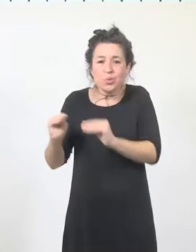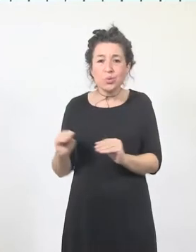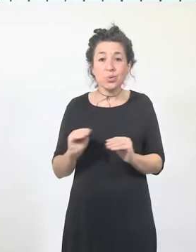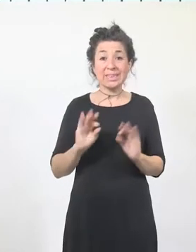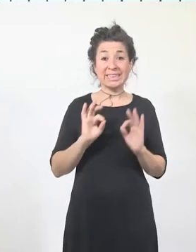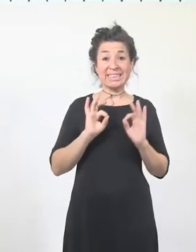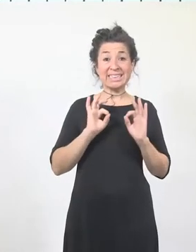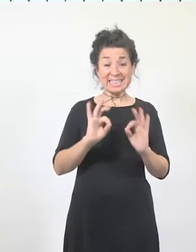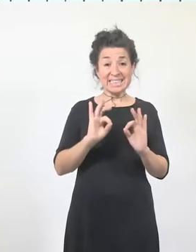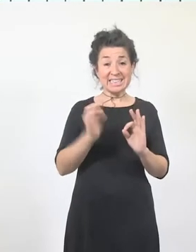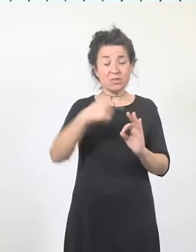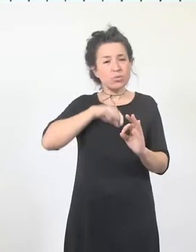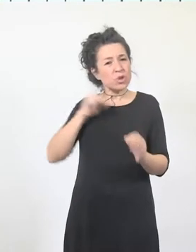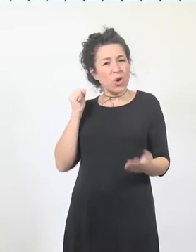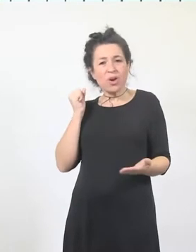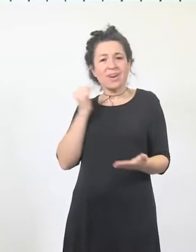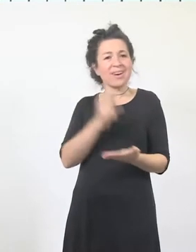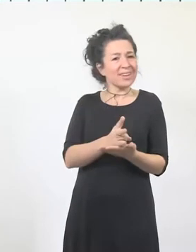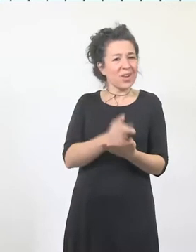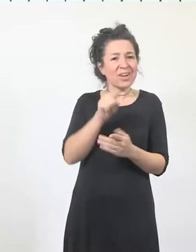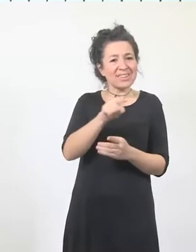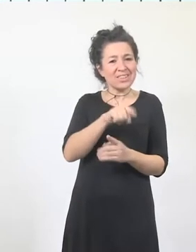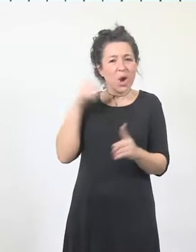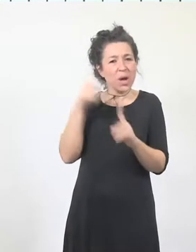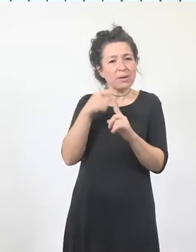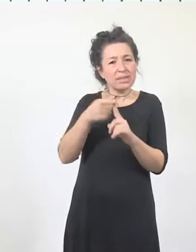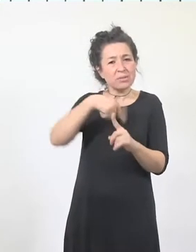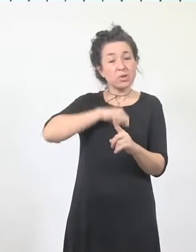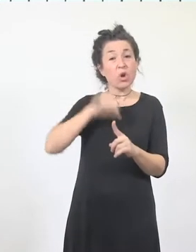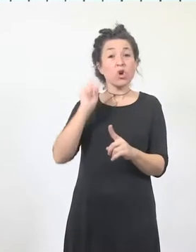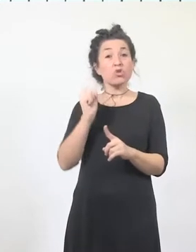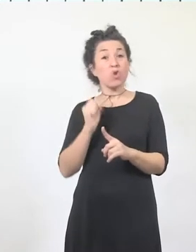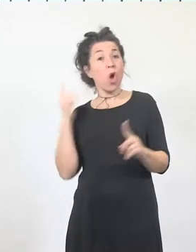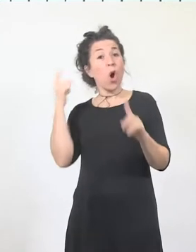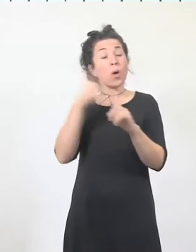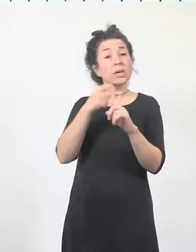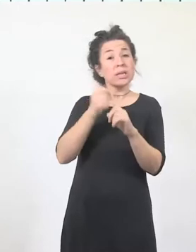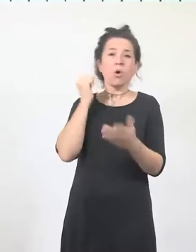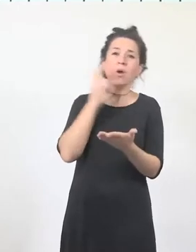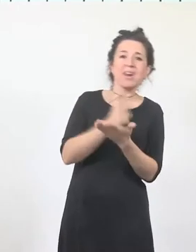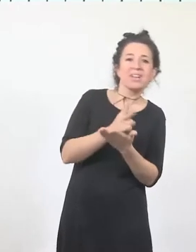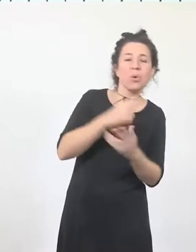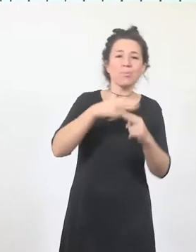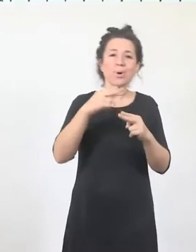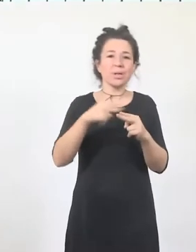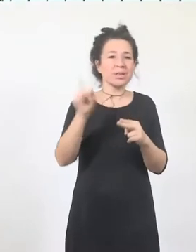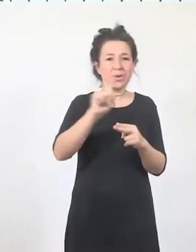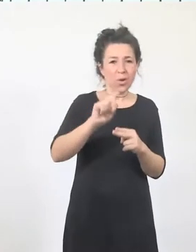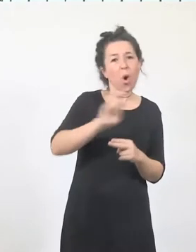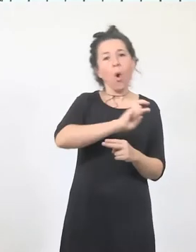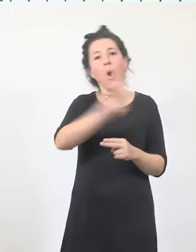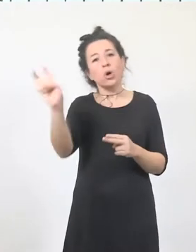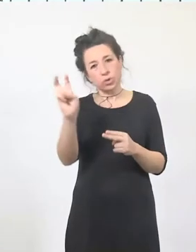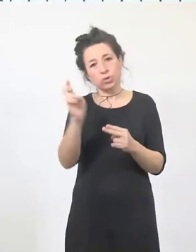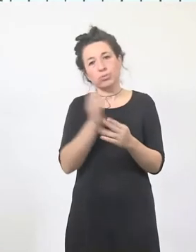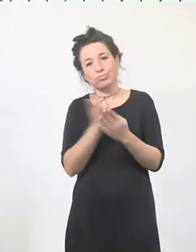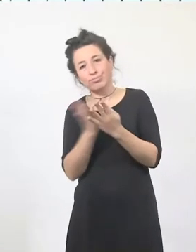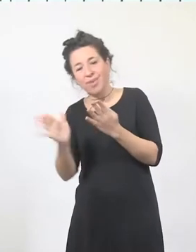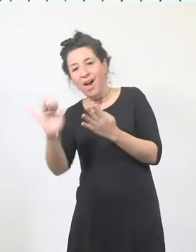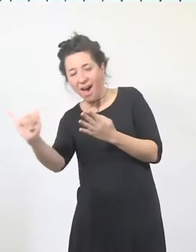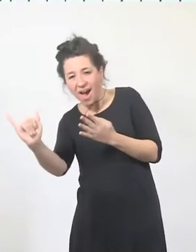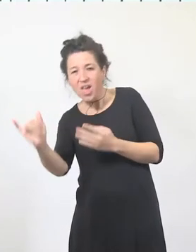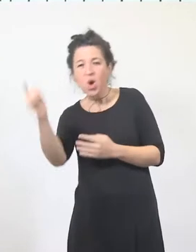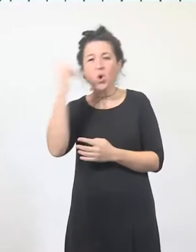y de hecho eso es uno de los retos que tenemos. O sea, no solamente tenemos el reto político, sino también otros retos,